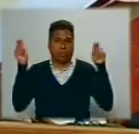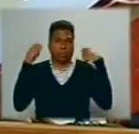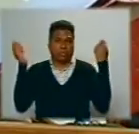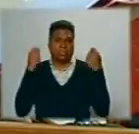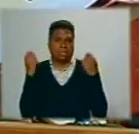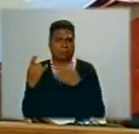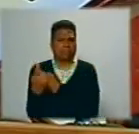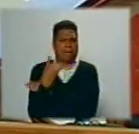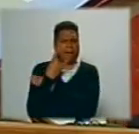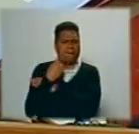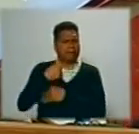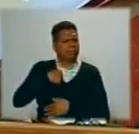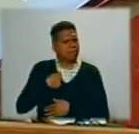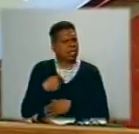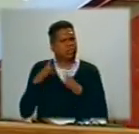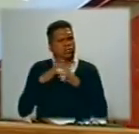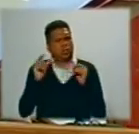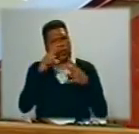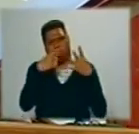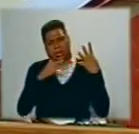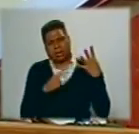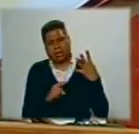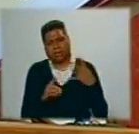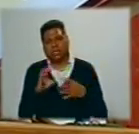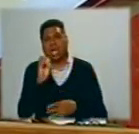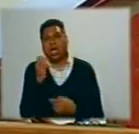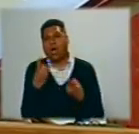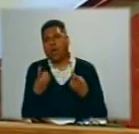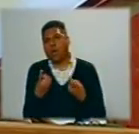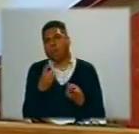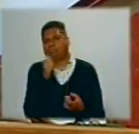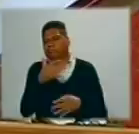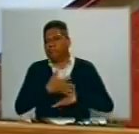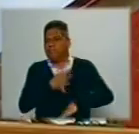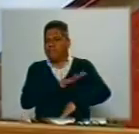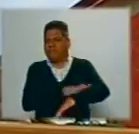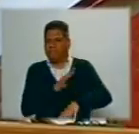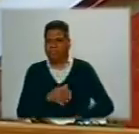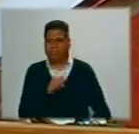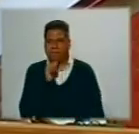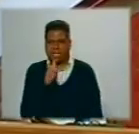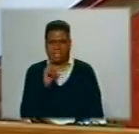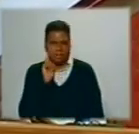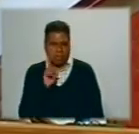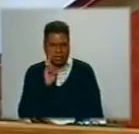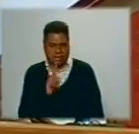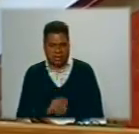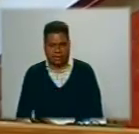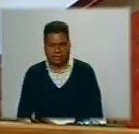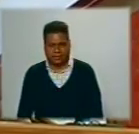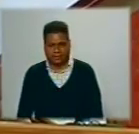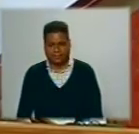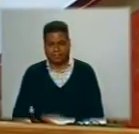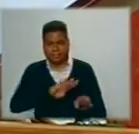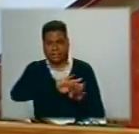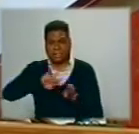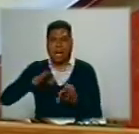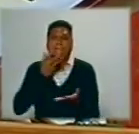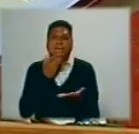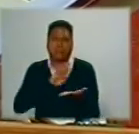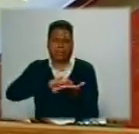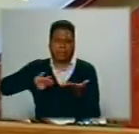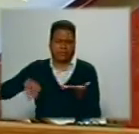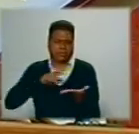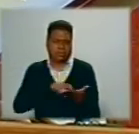los métodos comerciales coercitivos o desleales. 16. A retirar o desistir de su denuncia